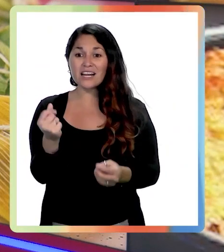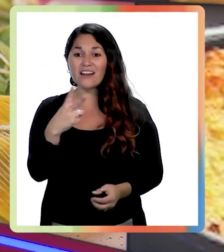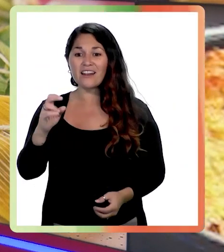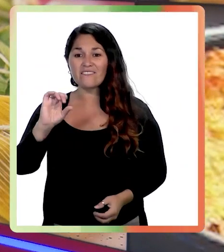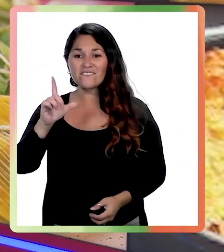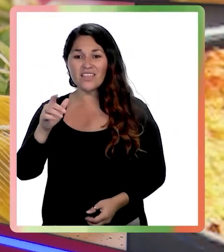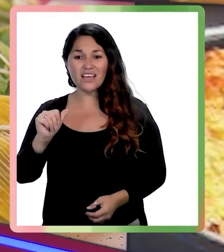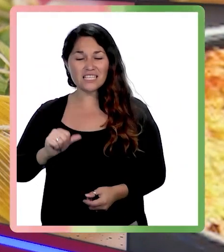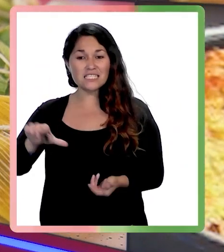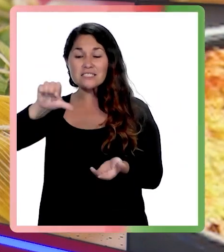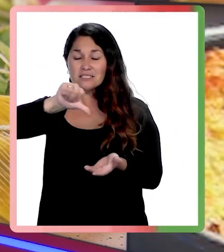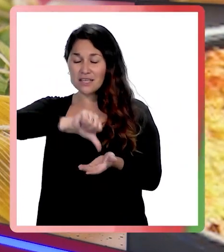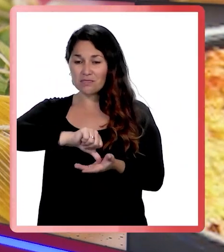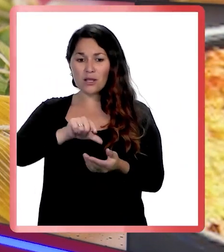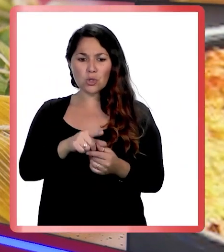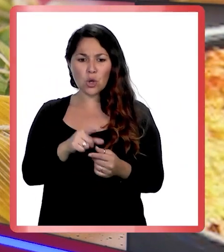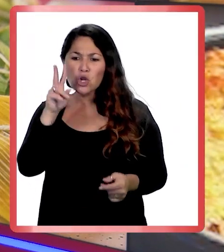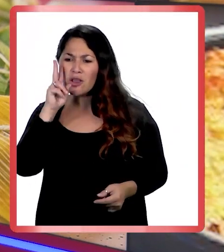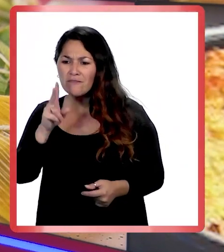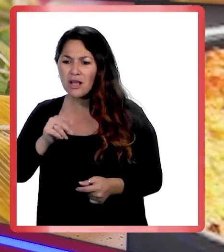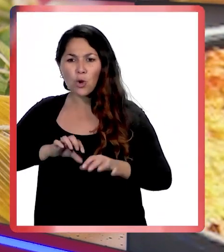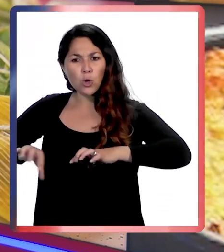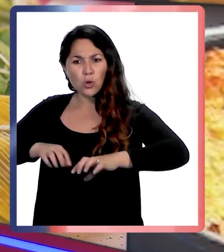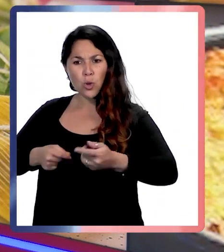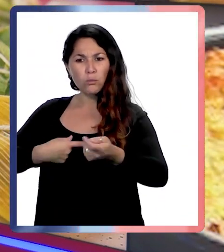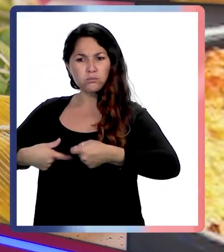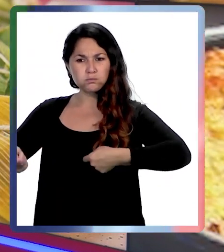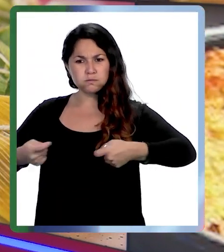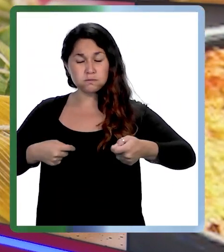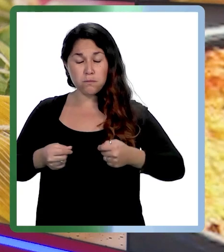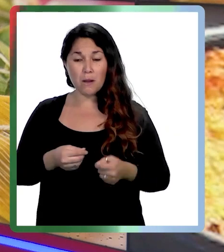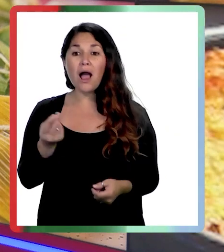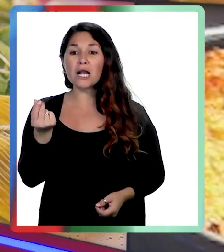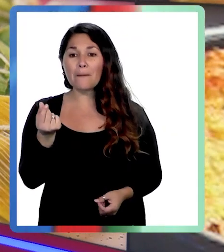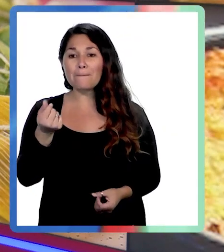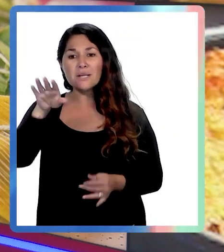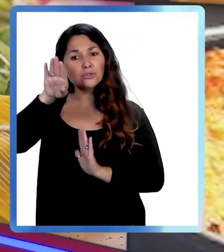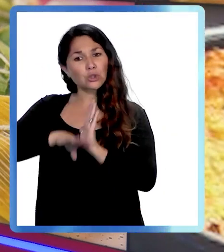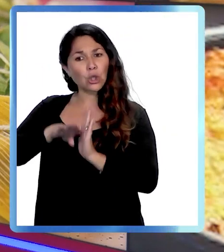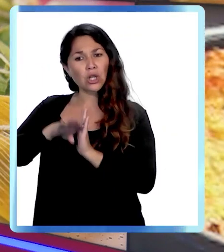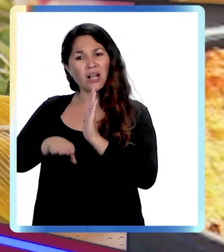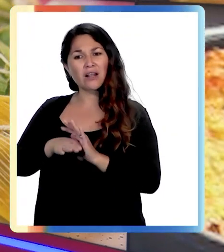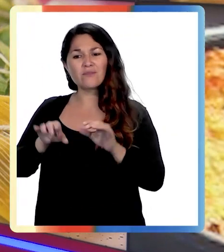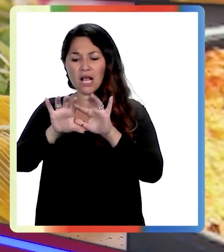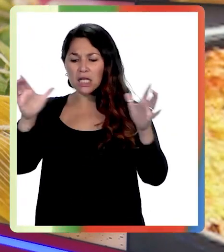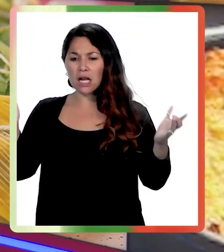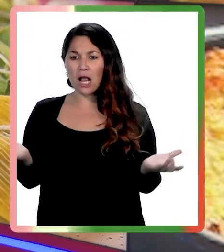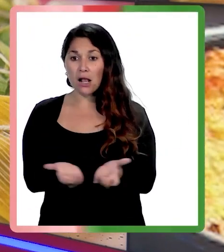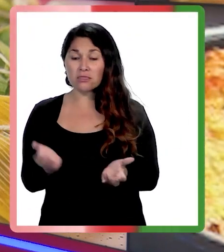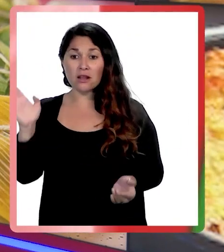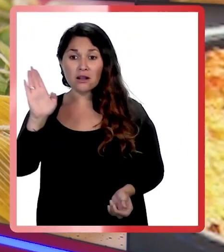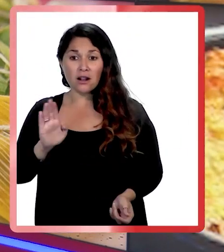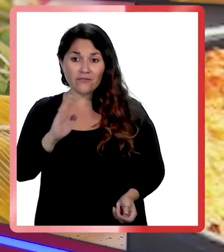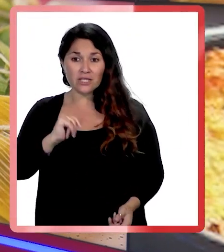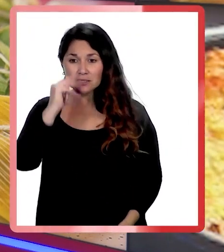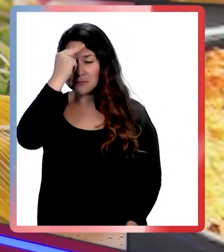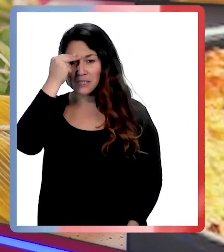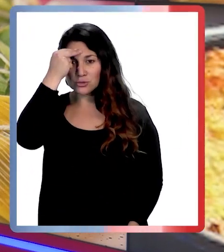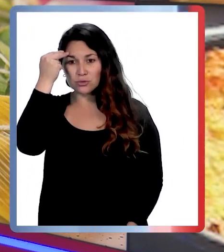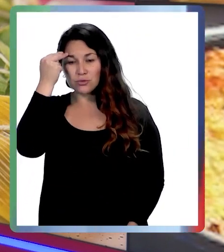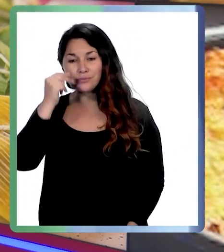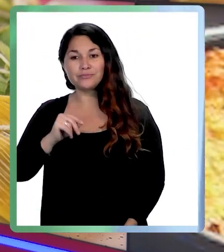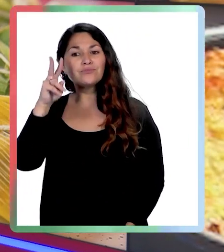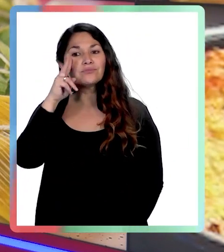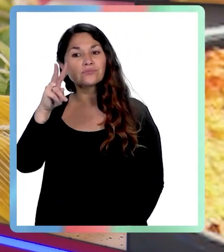un análisis de los productos que registraron bajas según la última medición de la canasta básica de alimentos durante el mes de